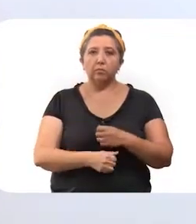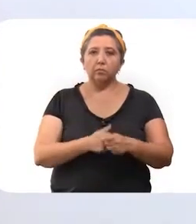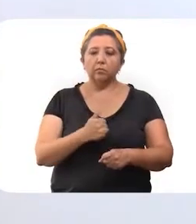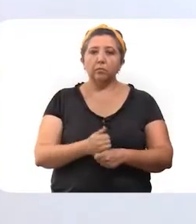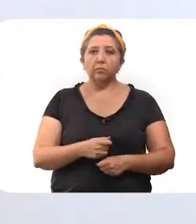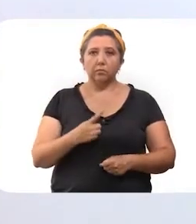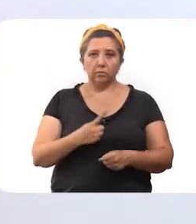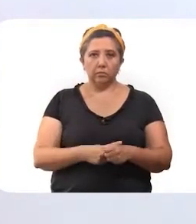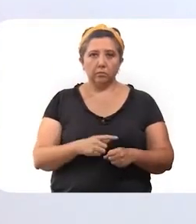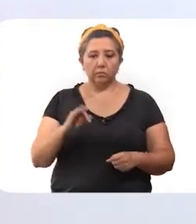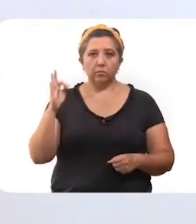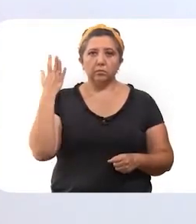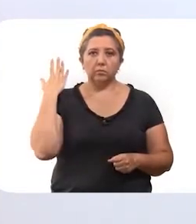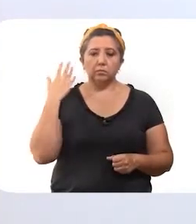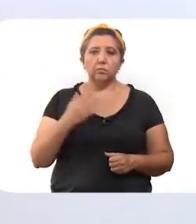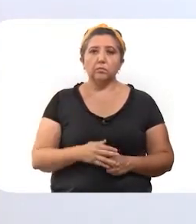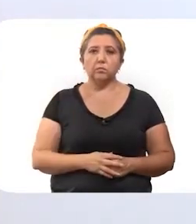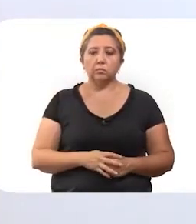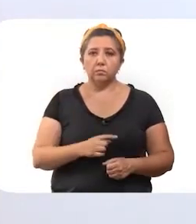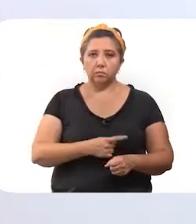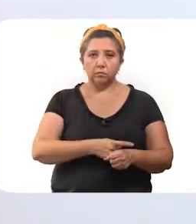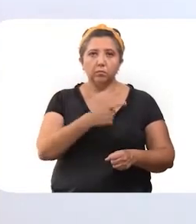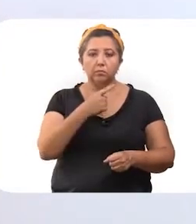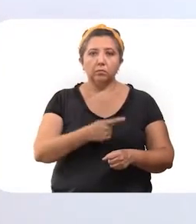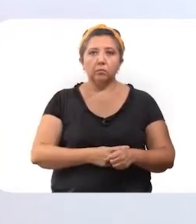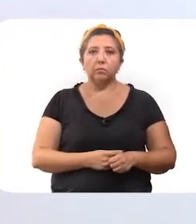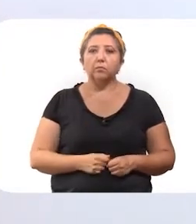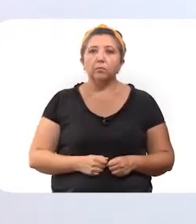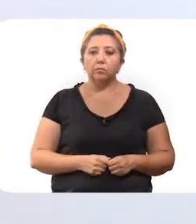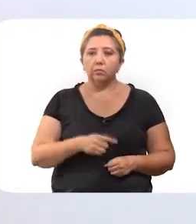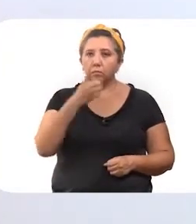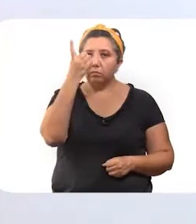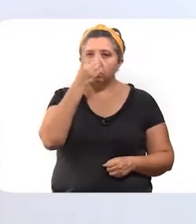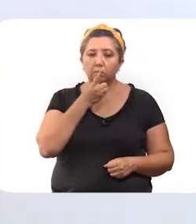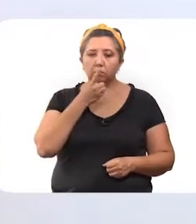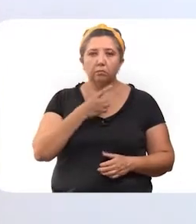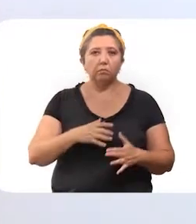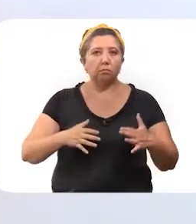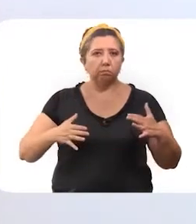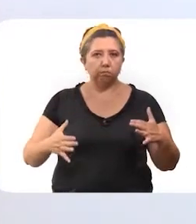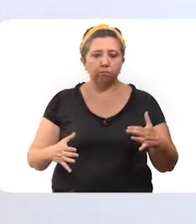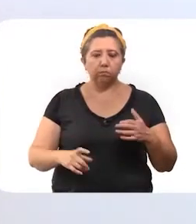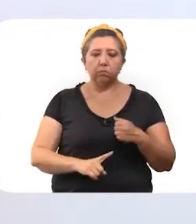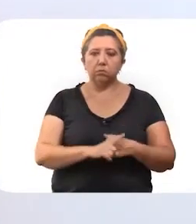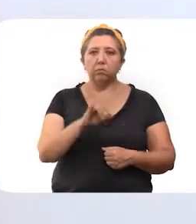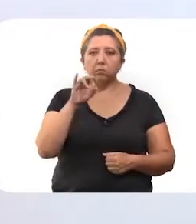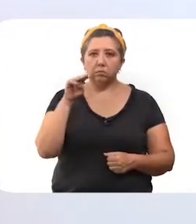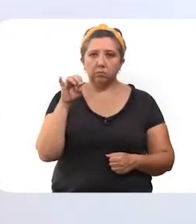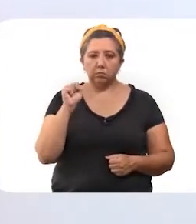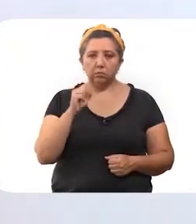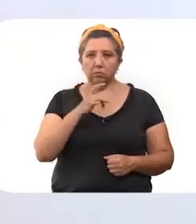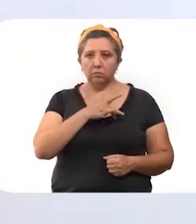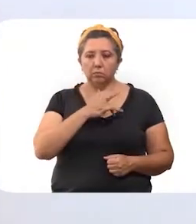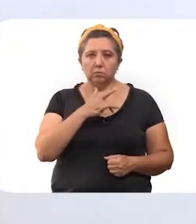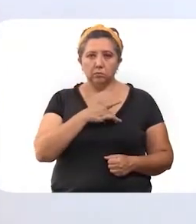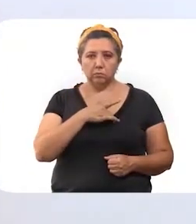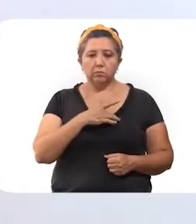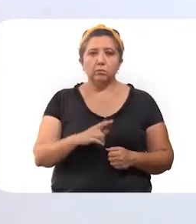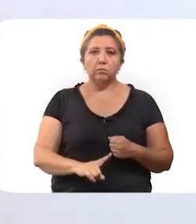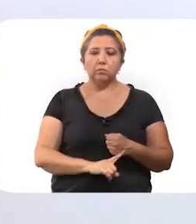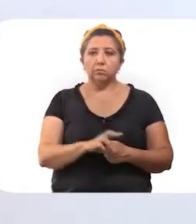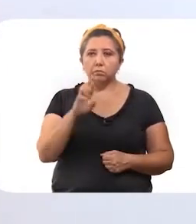años. Sus principales enfermedades fueron hipertensión arterial, diabetes, obesidad, inmunosupresión,